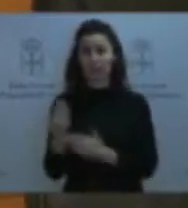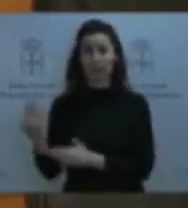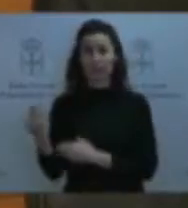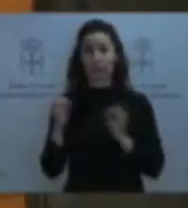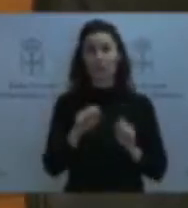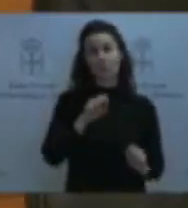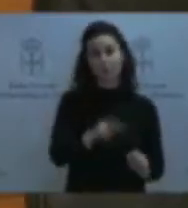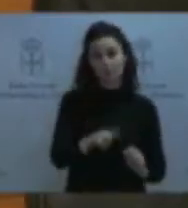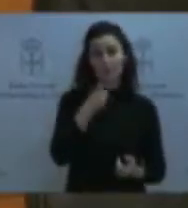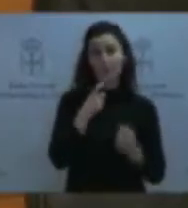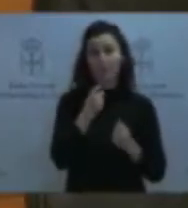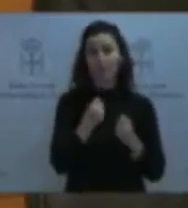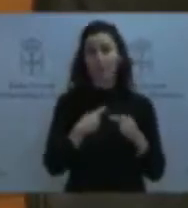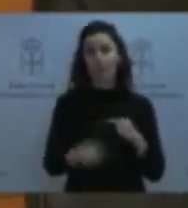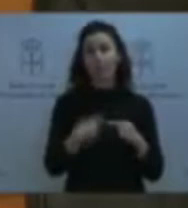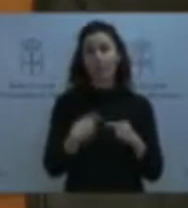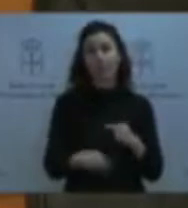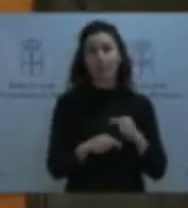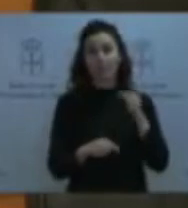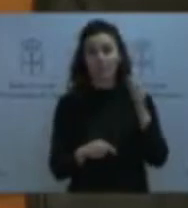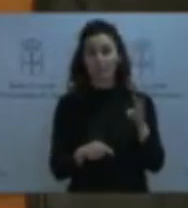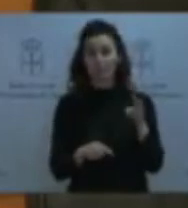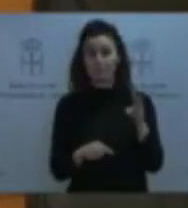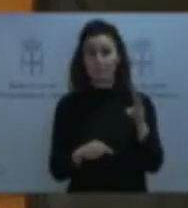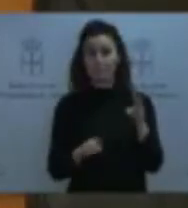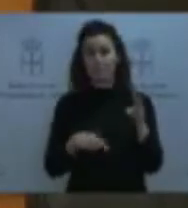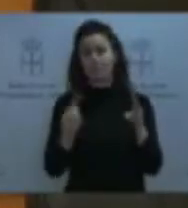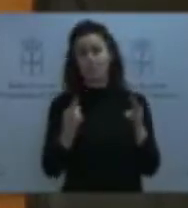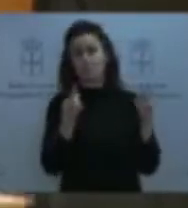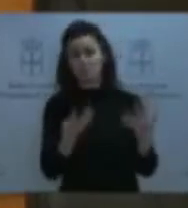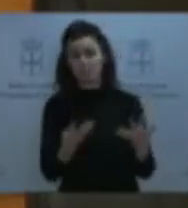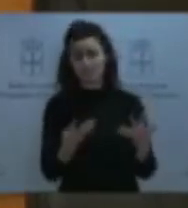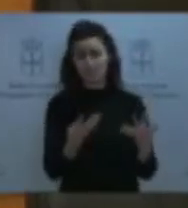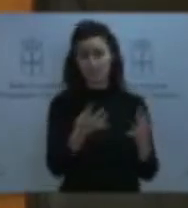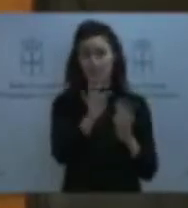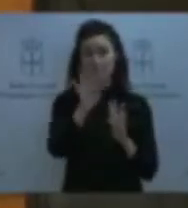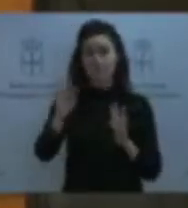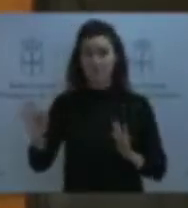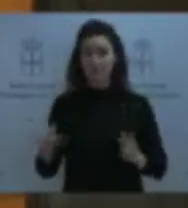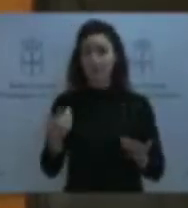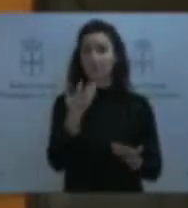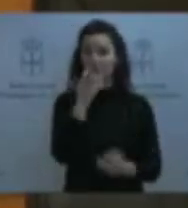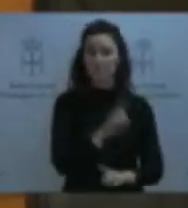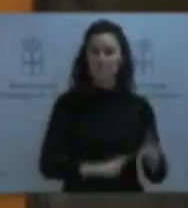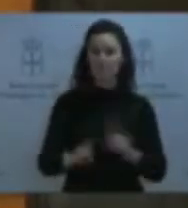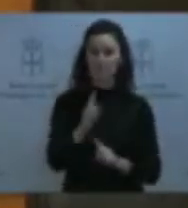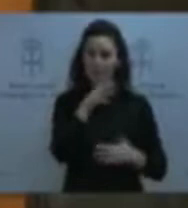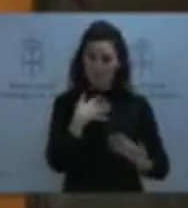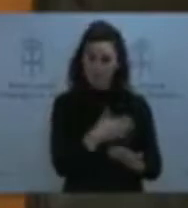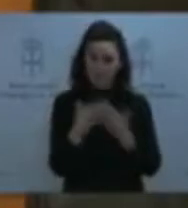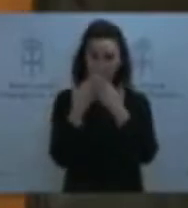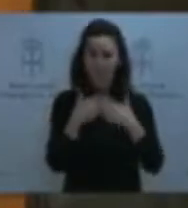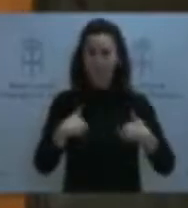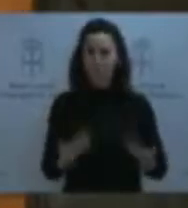primeras y 9 sucesivas. Si el problema que tenemos, y eso es lo que se ha puesto encima de la mesa, son las demoras en primeras consultas